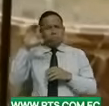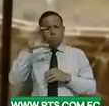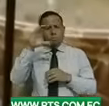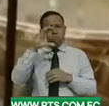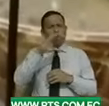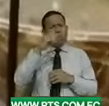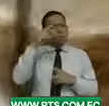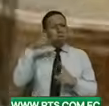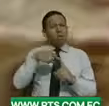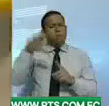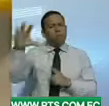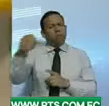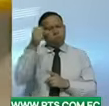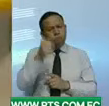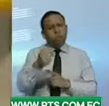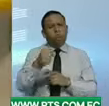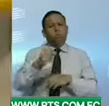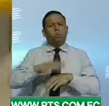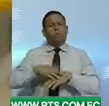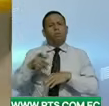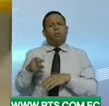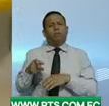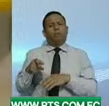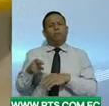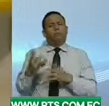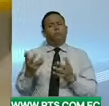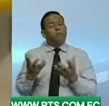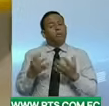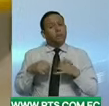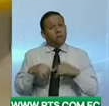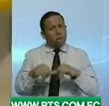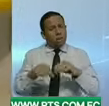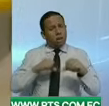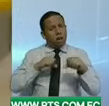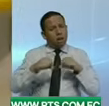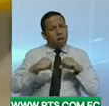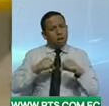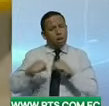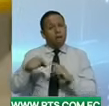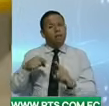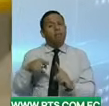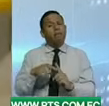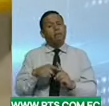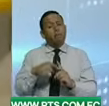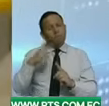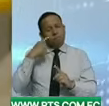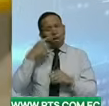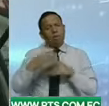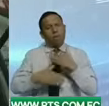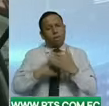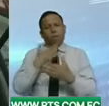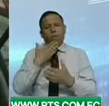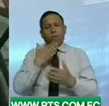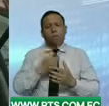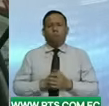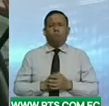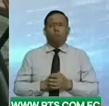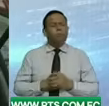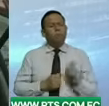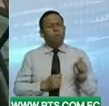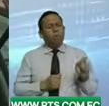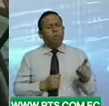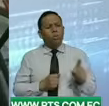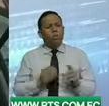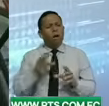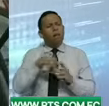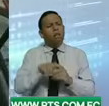vamos a seguir continuando con las acciones para poder determinar con los culpables. ¿Cuántos indicios al interior